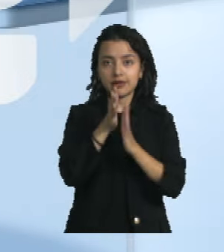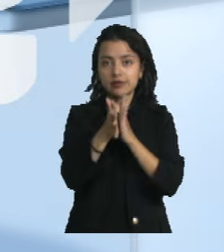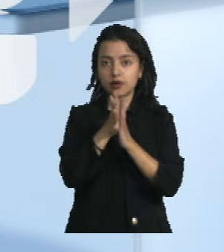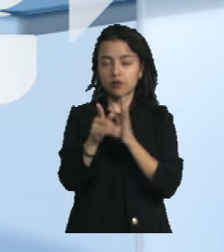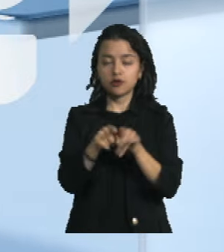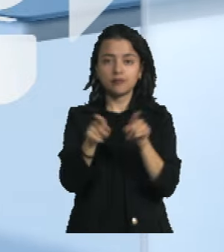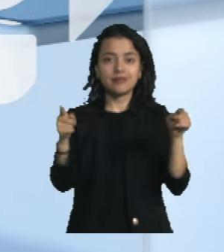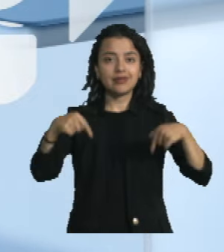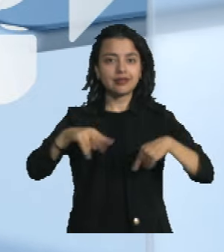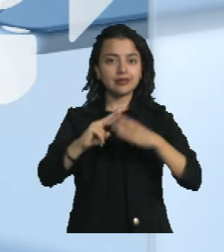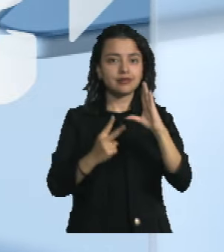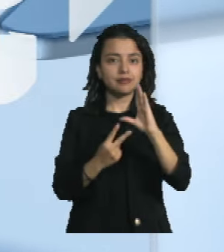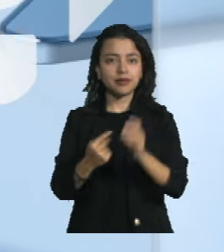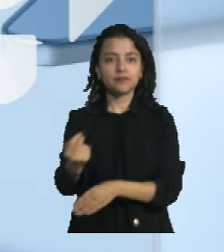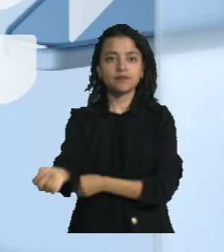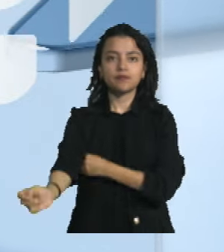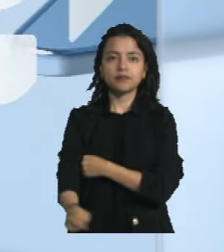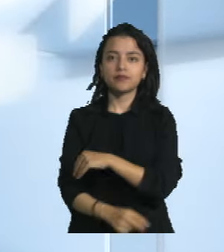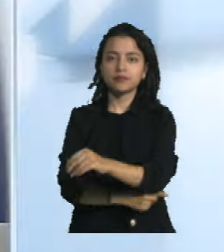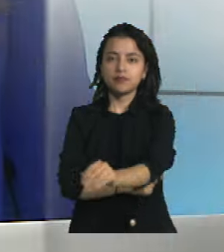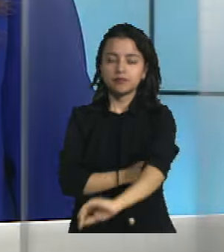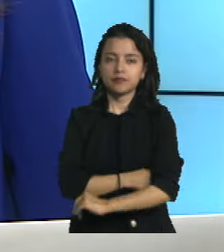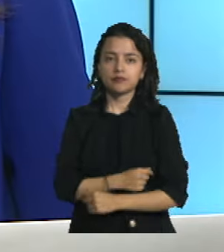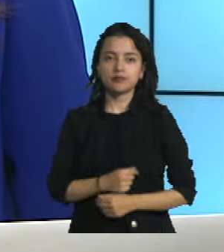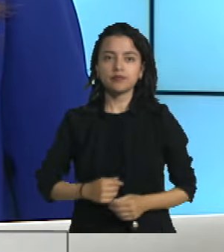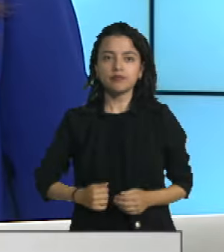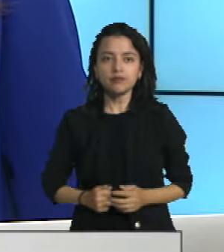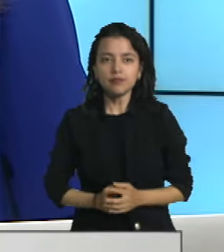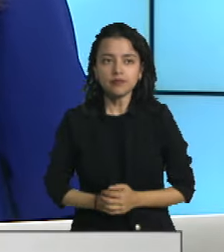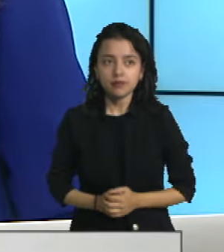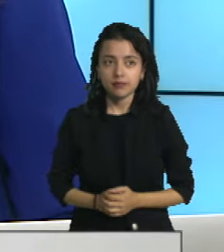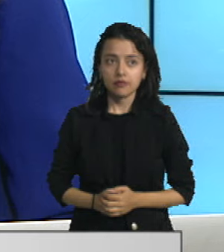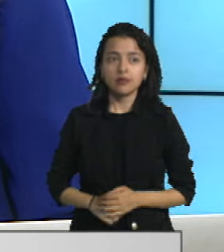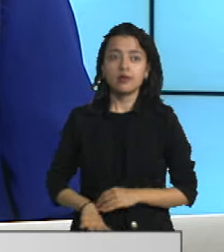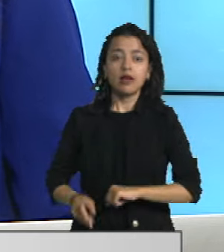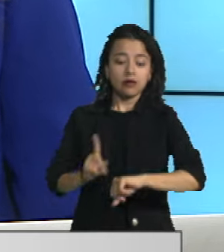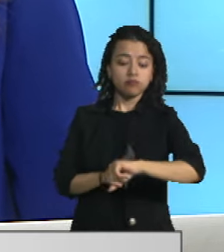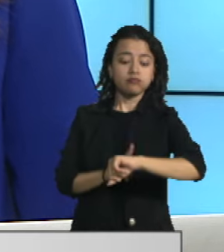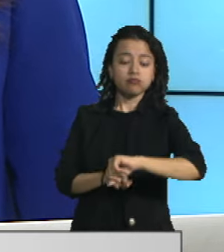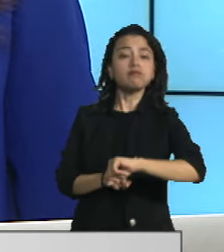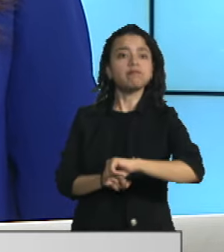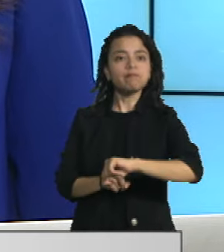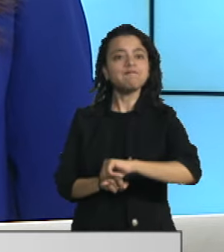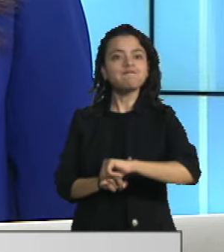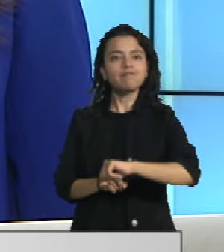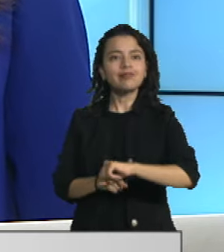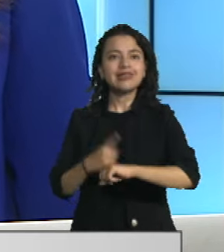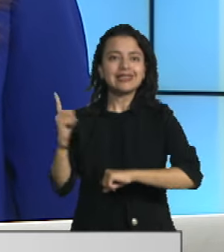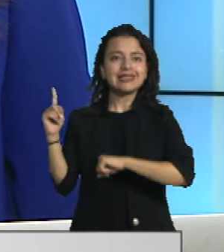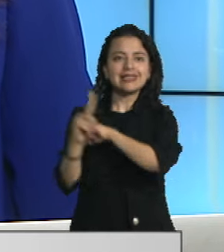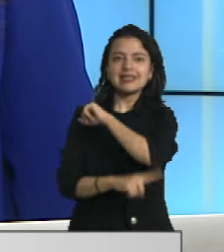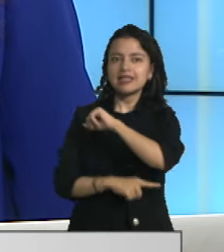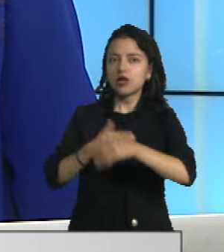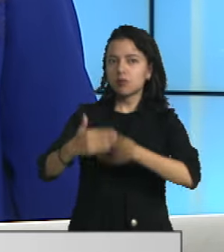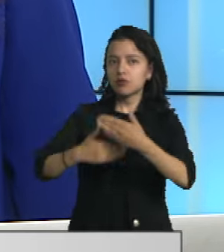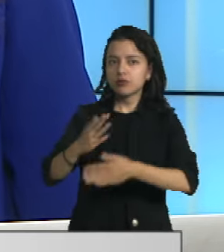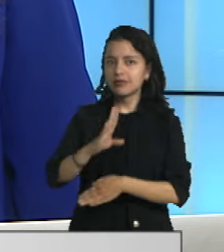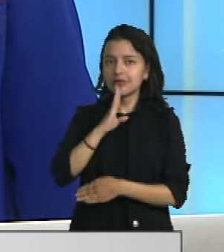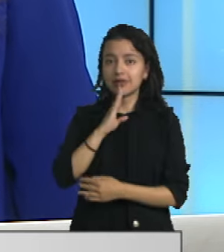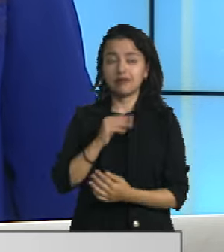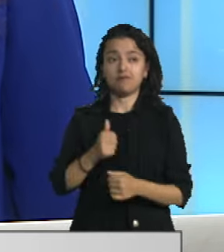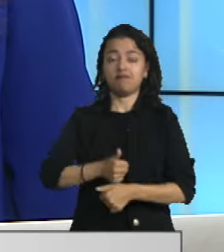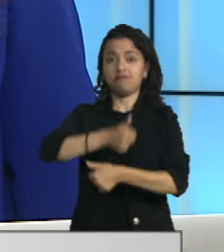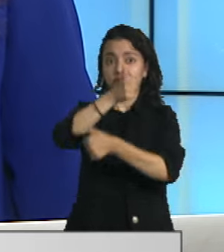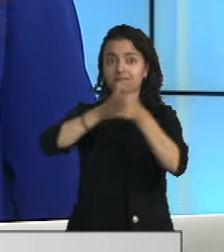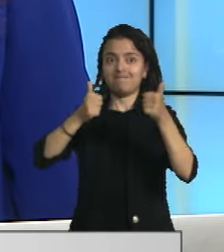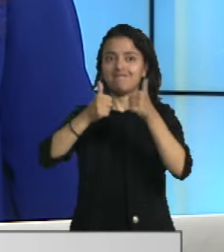Noticia en desarrollo en CMI. A esta hora son imputados en el complejo judicial de Paloquemao altos